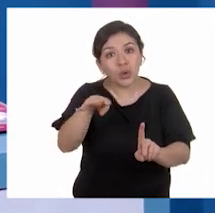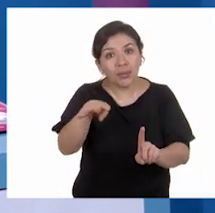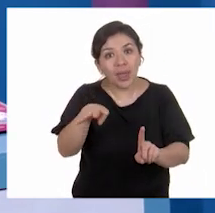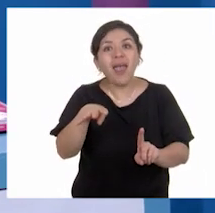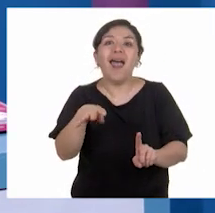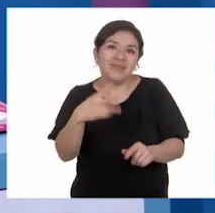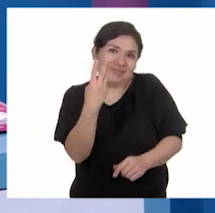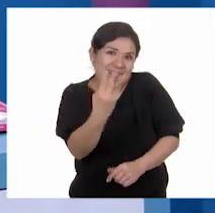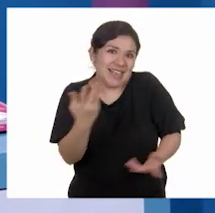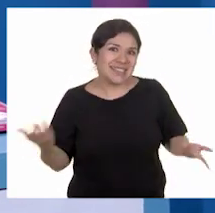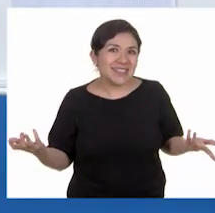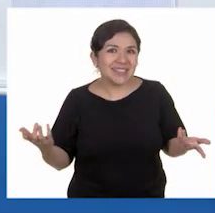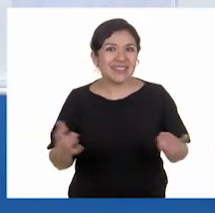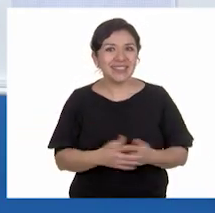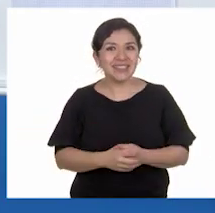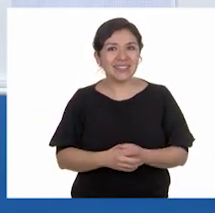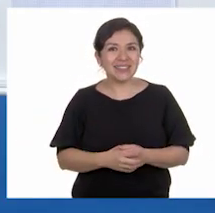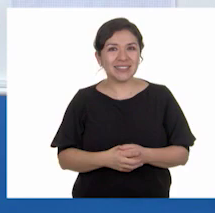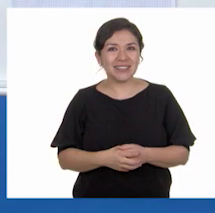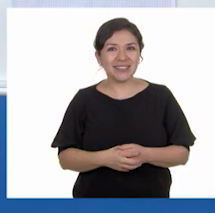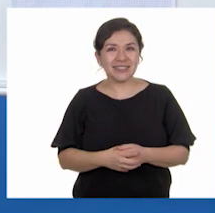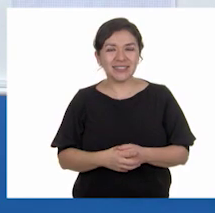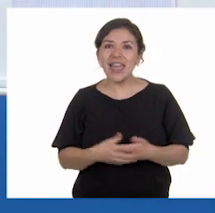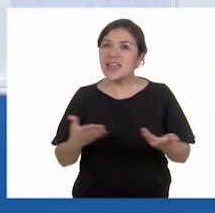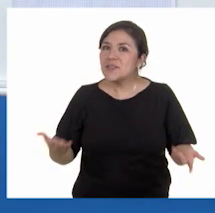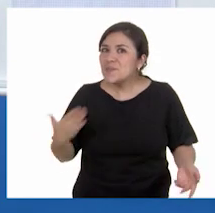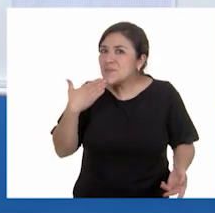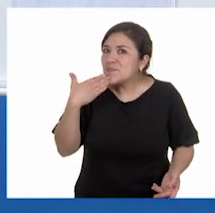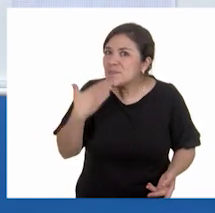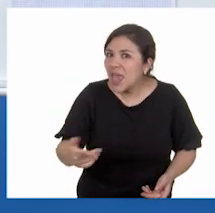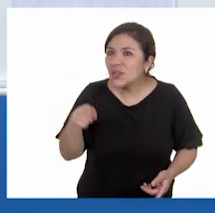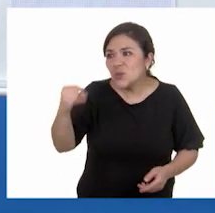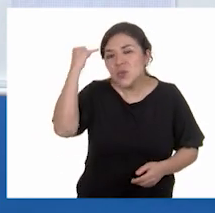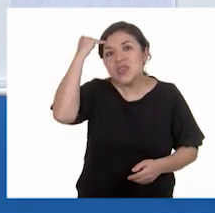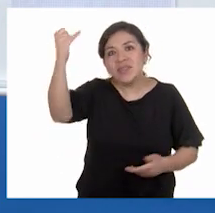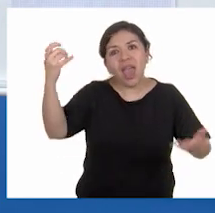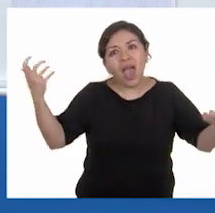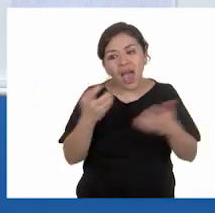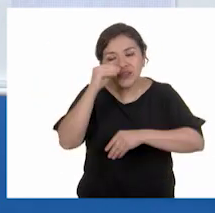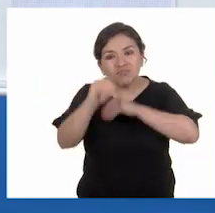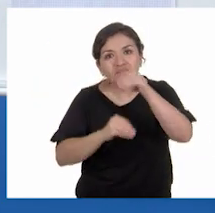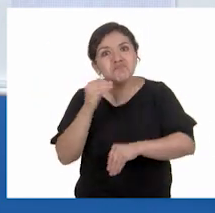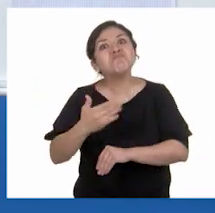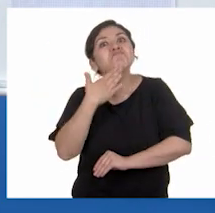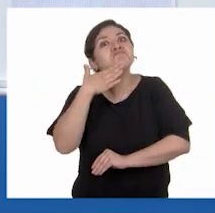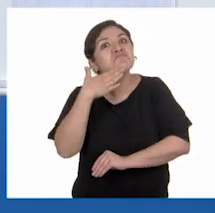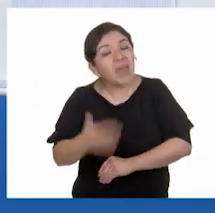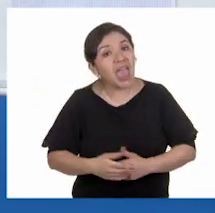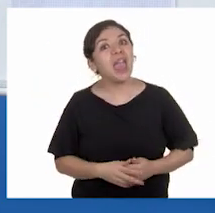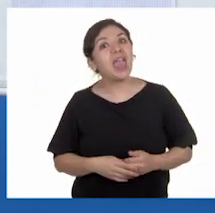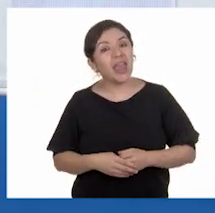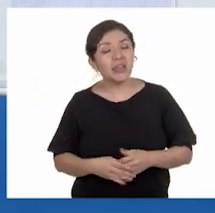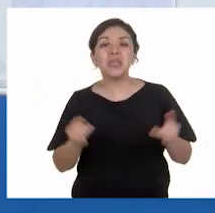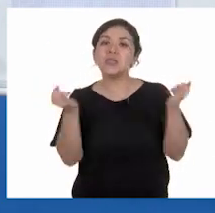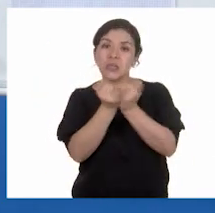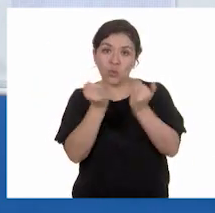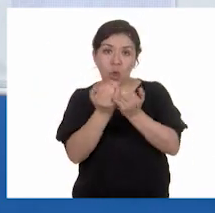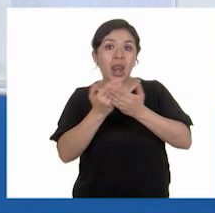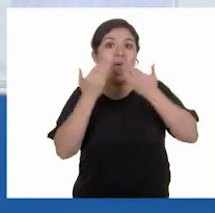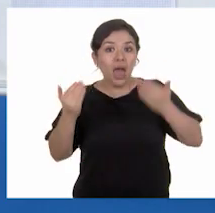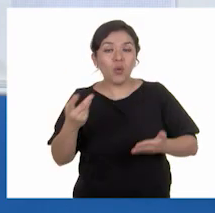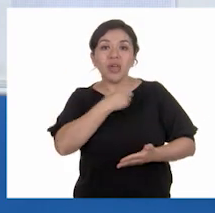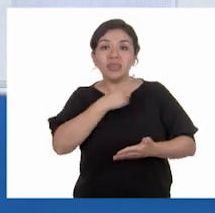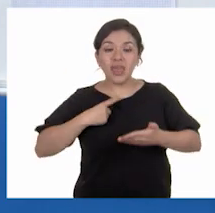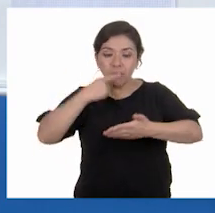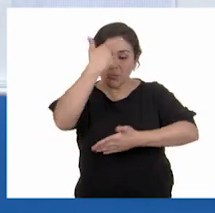219 son 3. ¡Muy bien! Es una excelente estrategia. También ahora